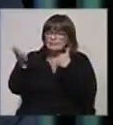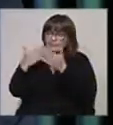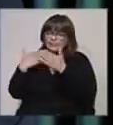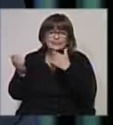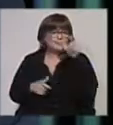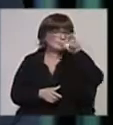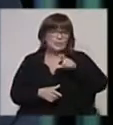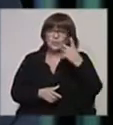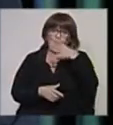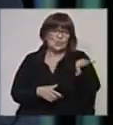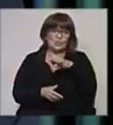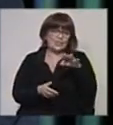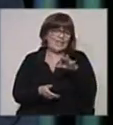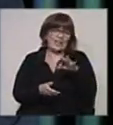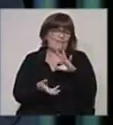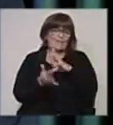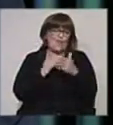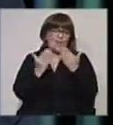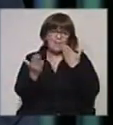no podrías. Y ese es el gran